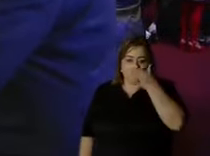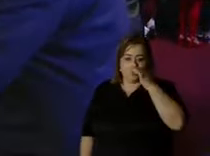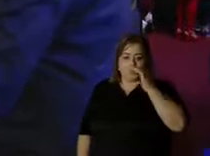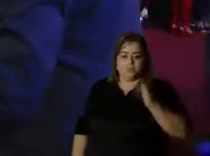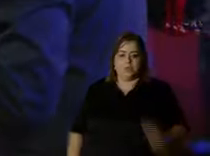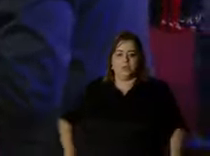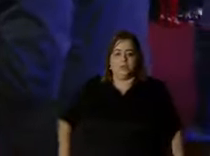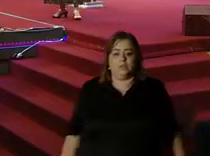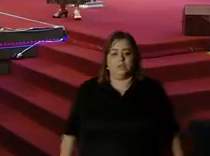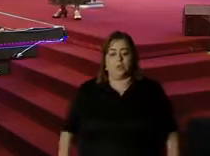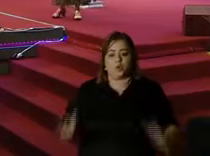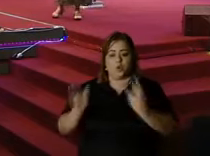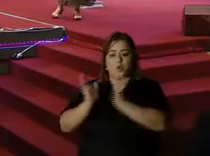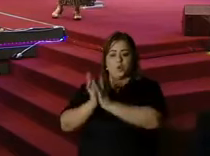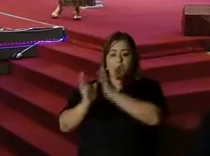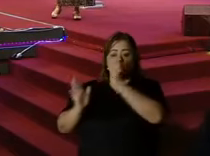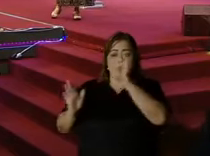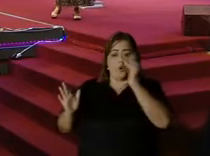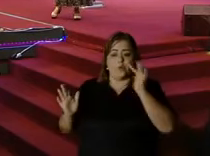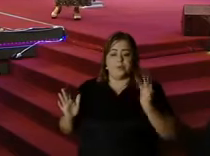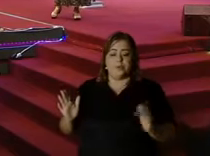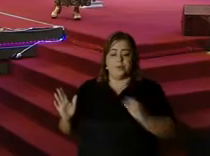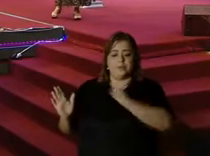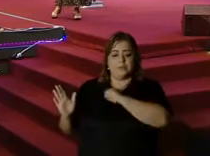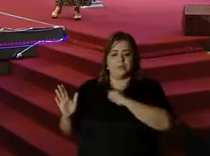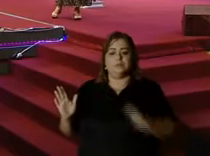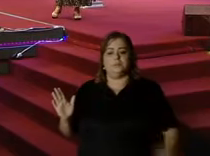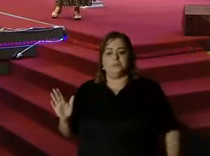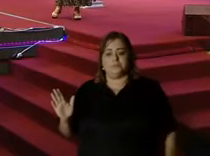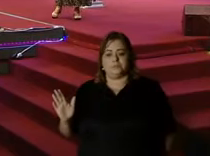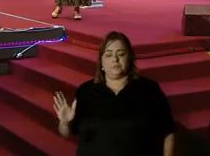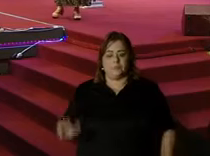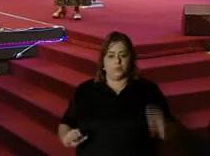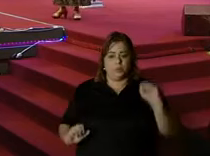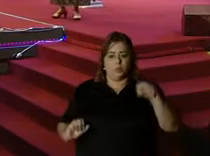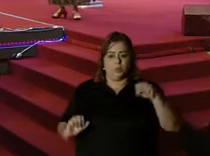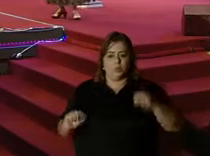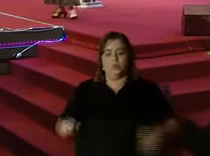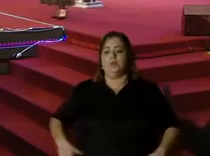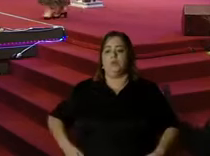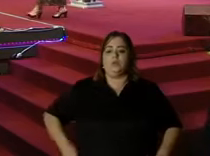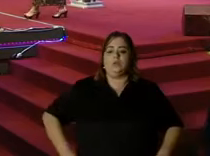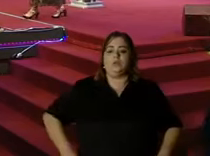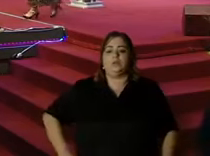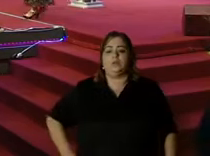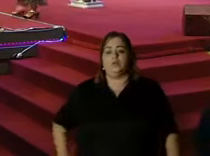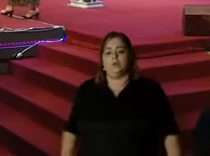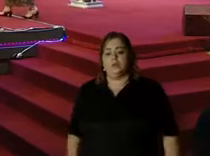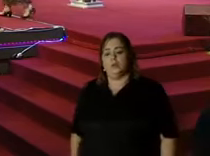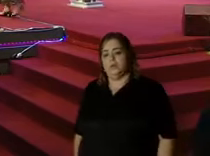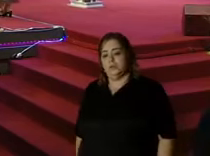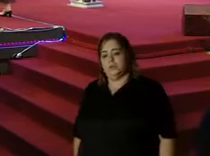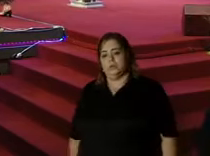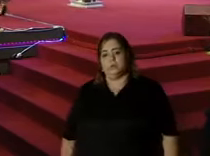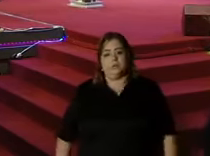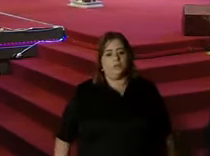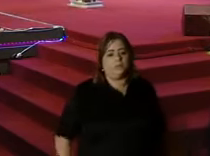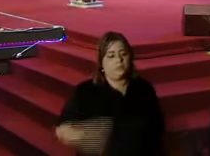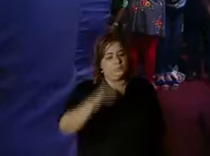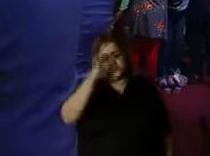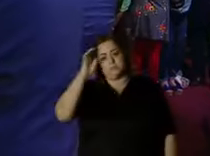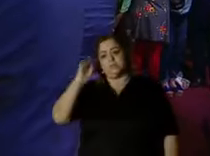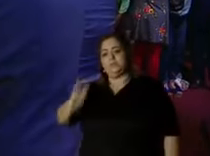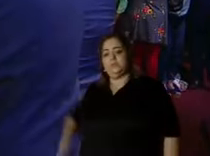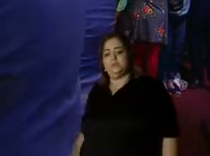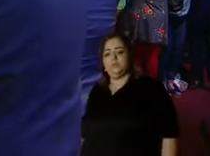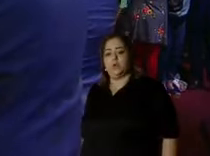Checa, oh, gloria al Señor. Noelia, gloria, por Dios. Favor, la que a mí me gusta. Y después cerramos con Navidad con nuestra querida hermana. Pero